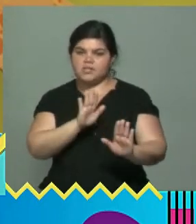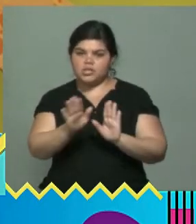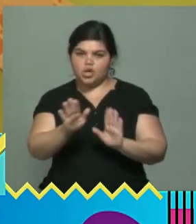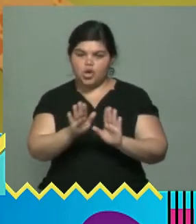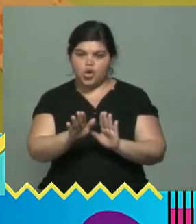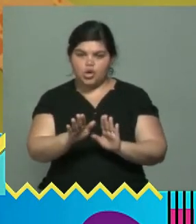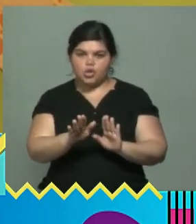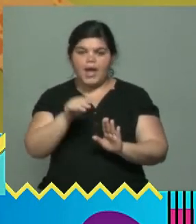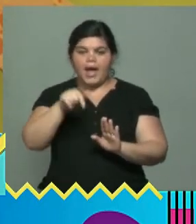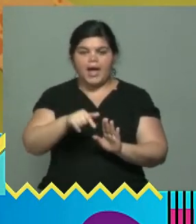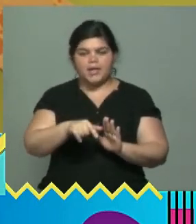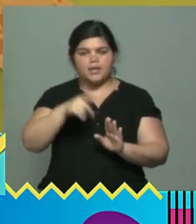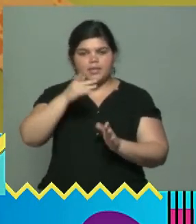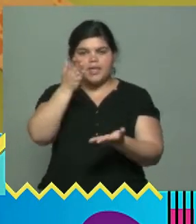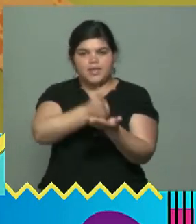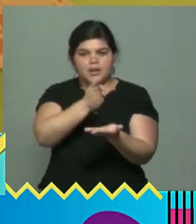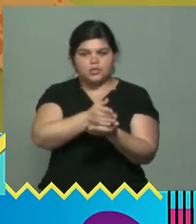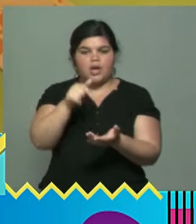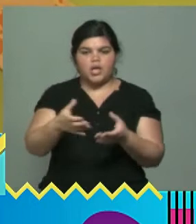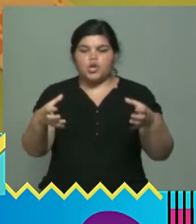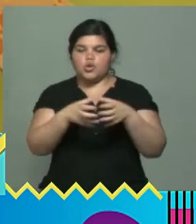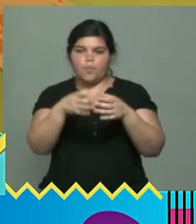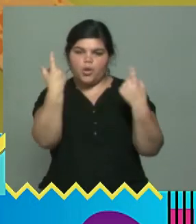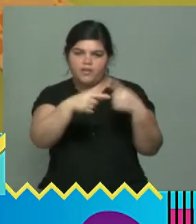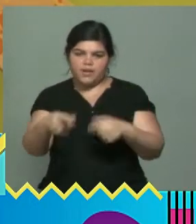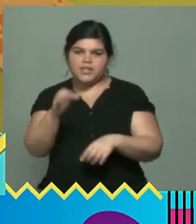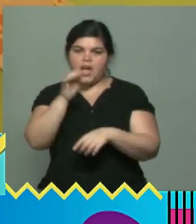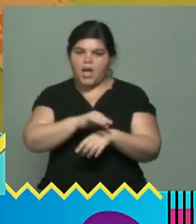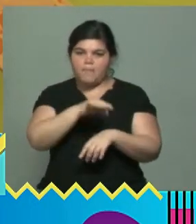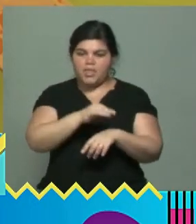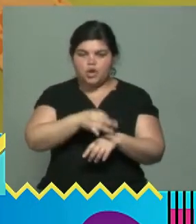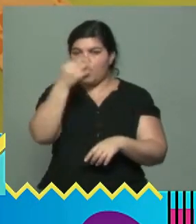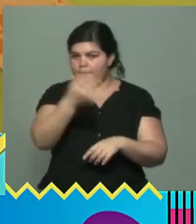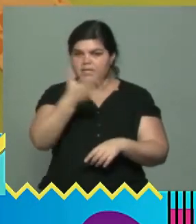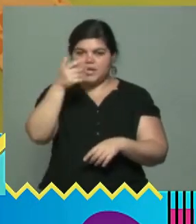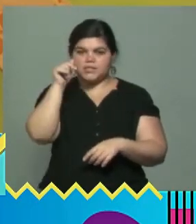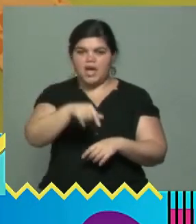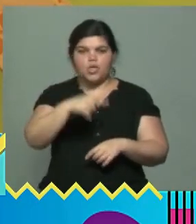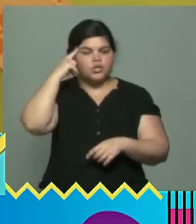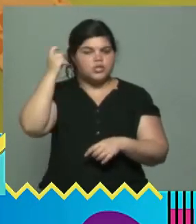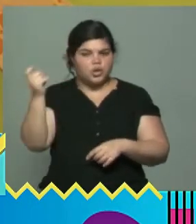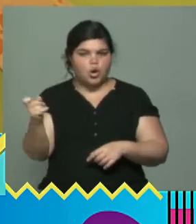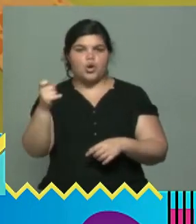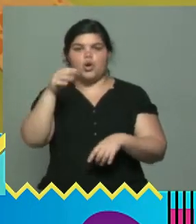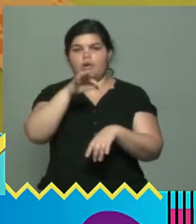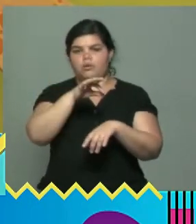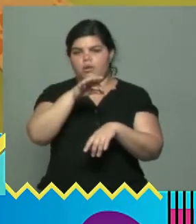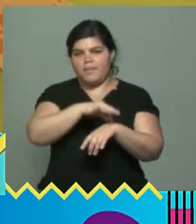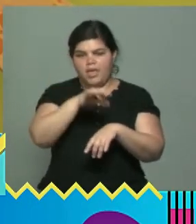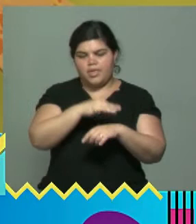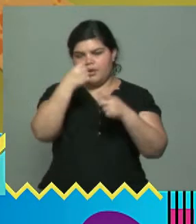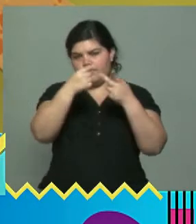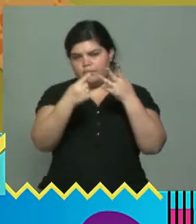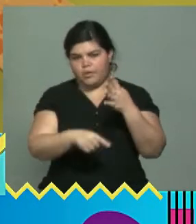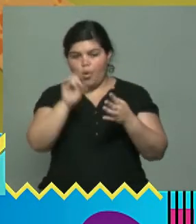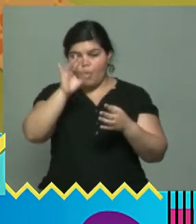en donde hay equipos interdisciplinarios con psicólogos, trabajadores sociales, médicos especializados en la temática. Obviamente, en donde se trabaja no solamente